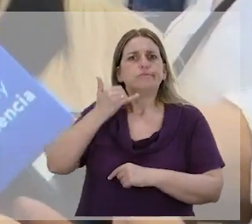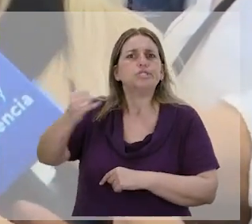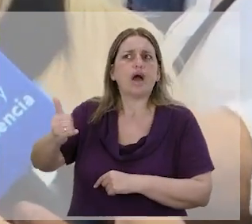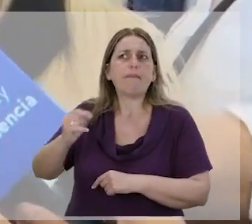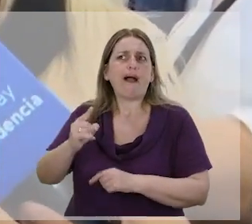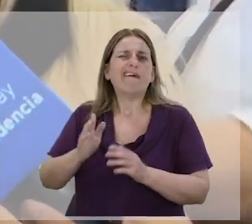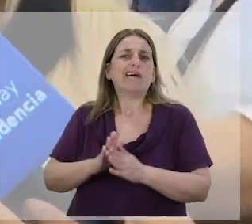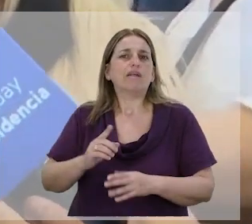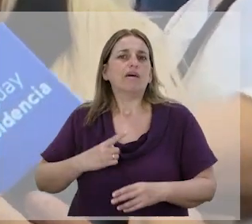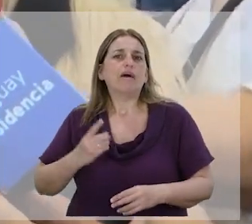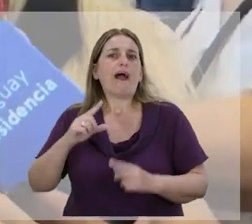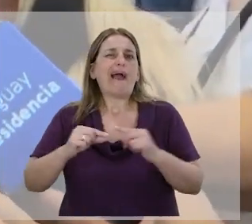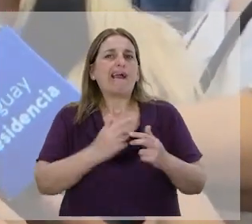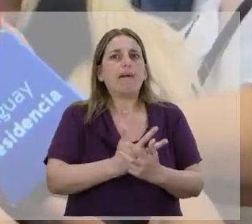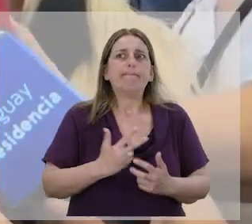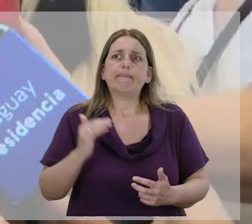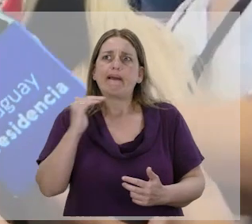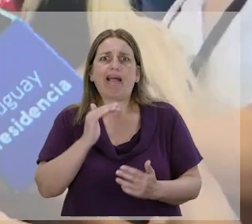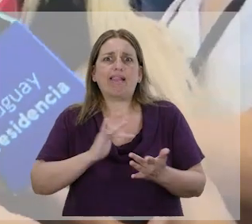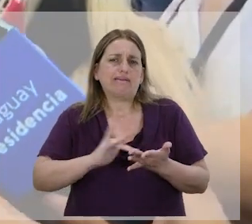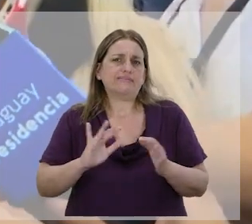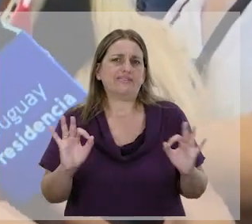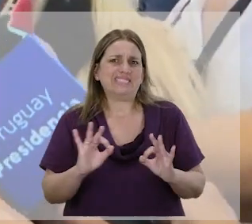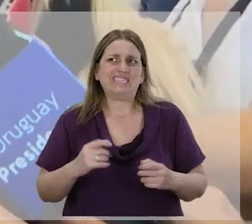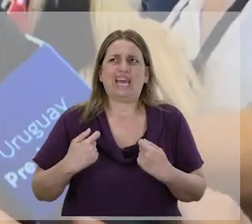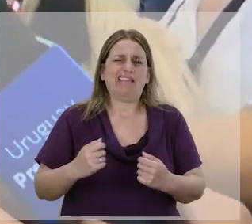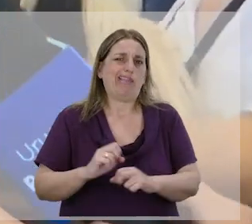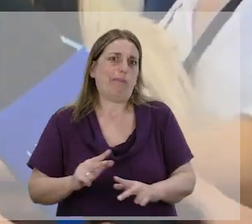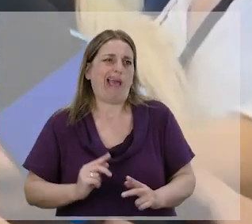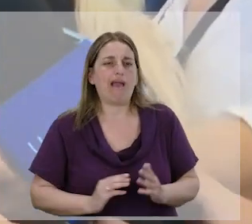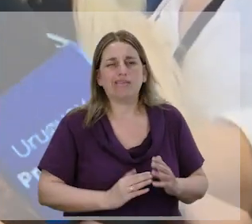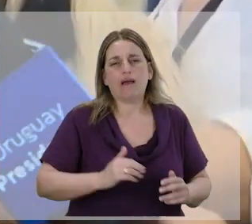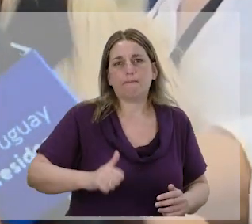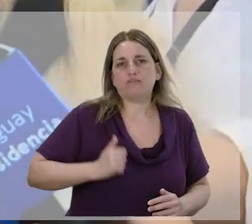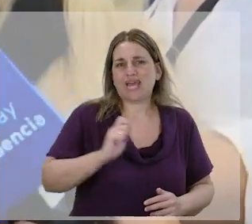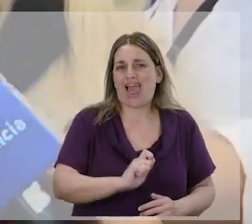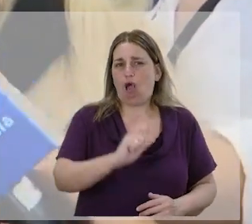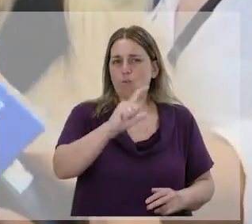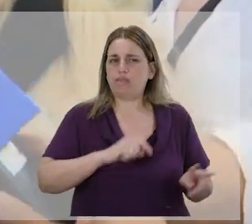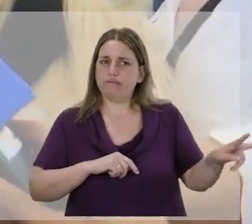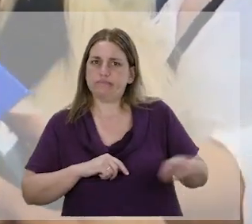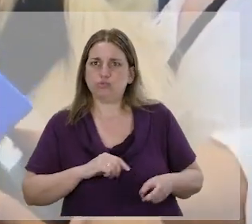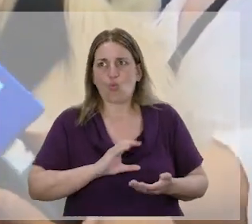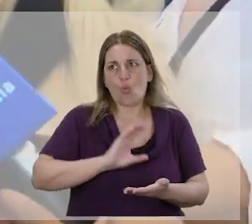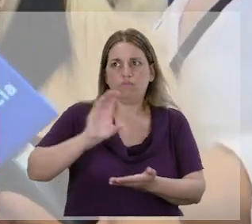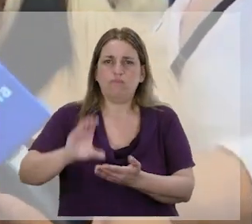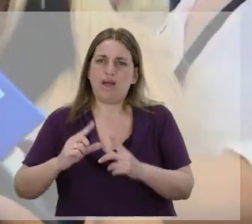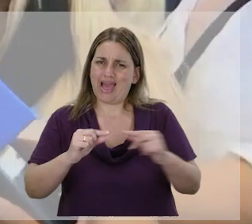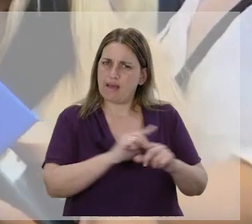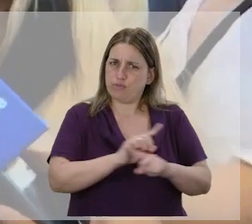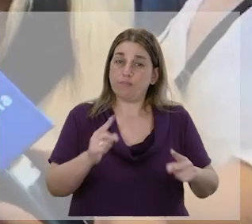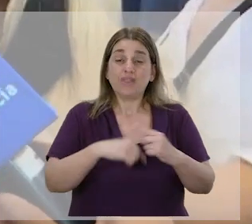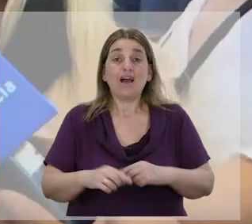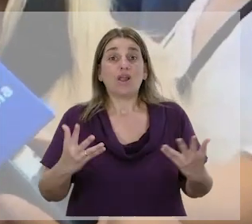ministro que levante el teléfono y le diga al ANCAP, tengo la caja vacía, estoy gastando mucho y estoy gastando mal, así que aumentá. A